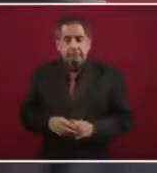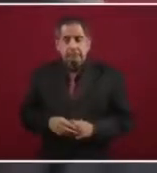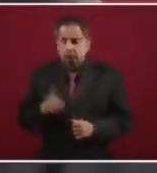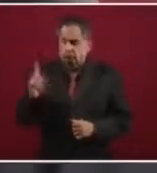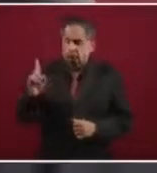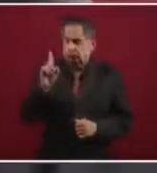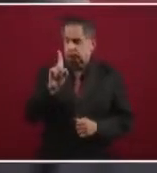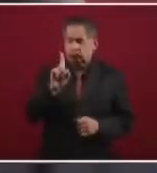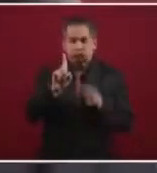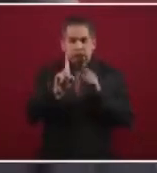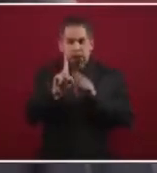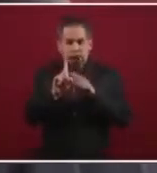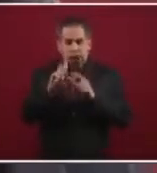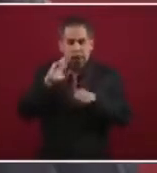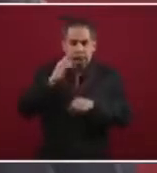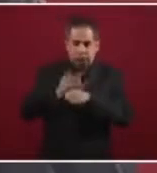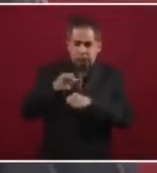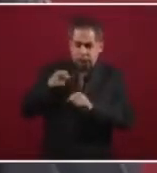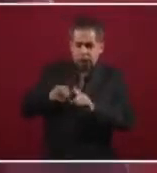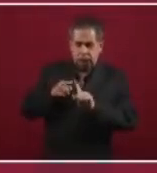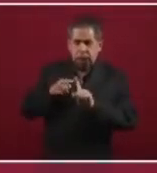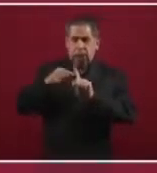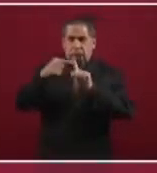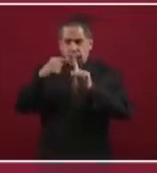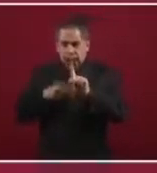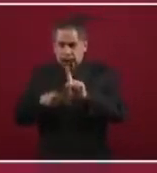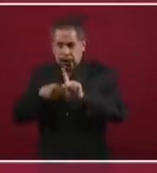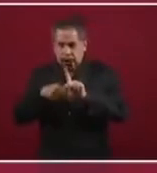Un responsable.